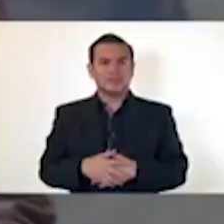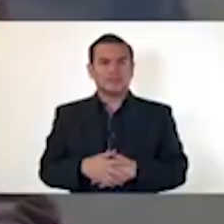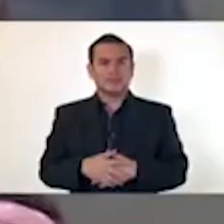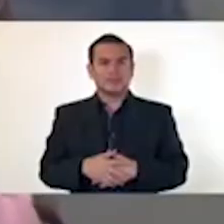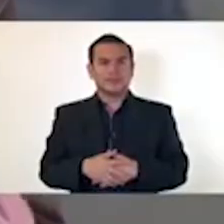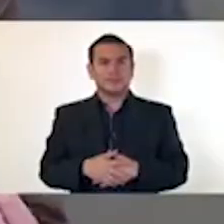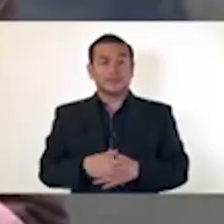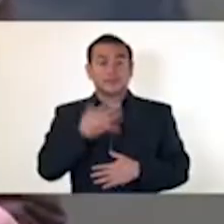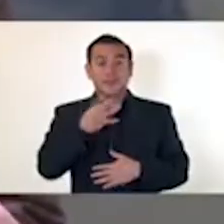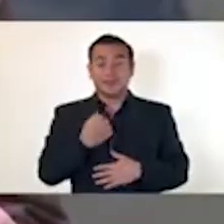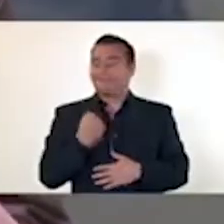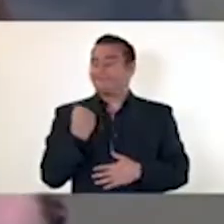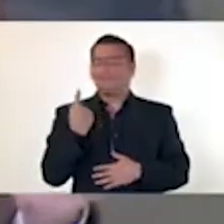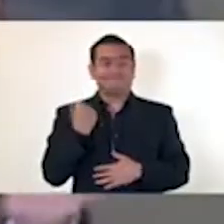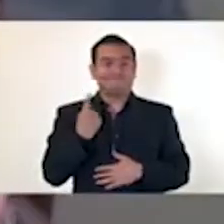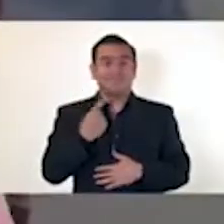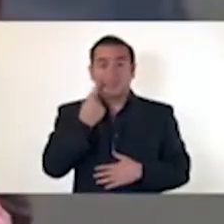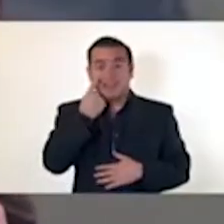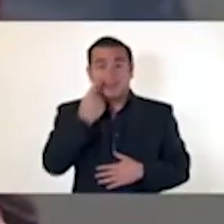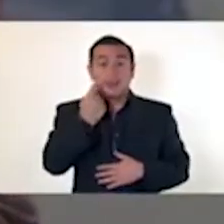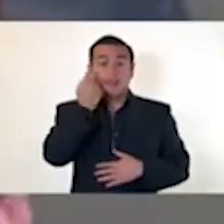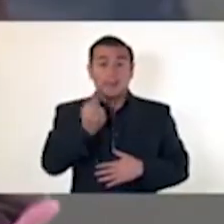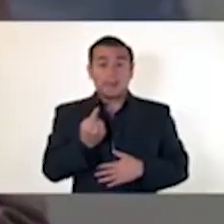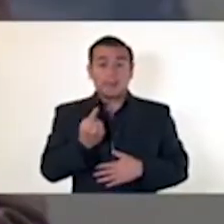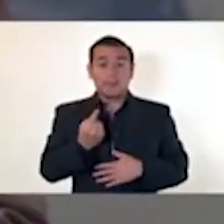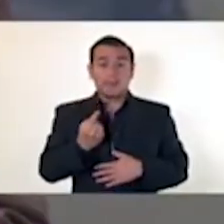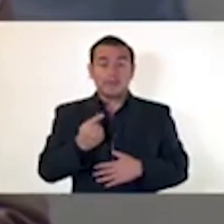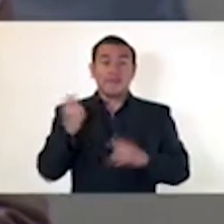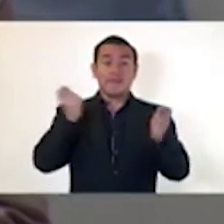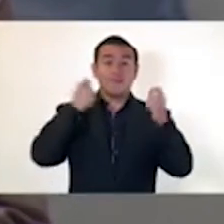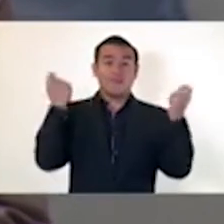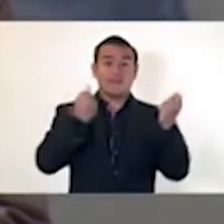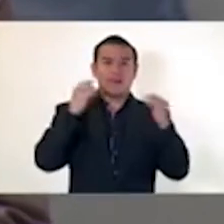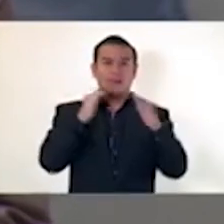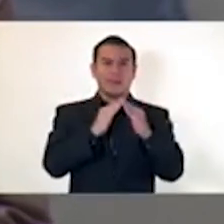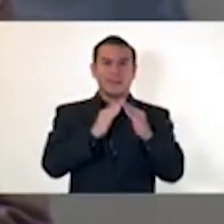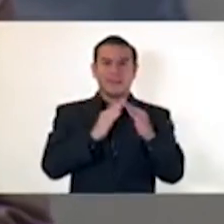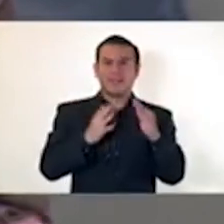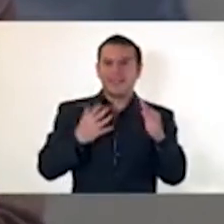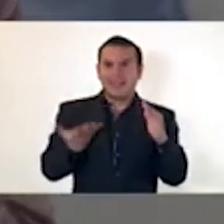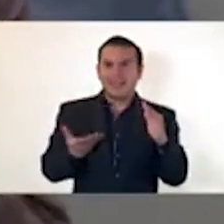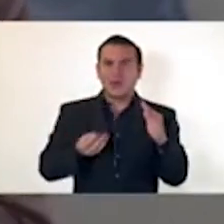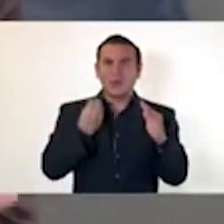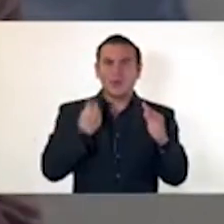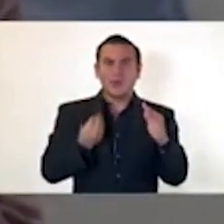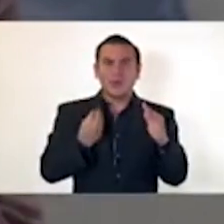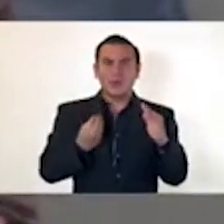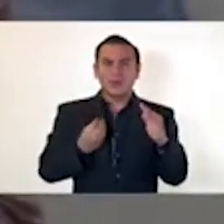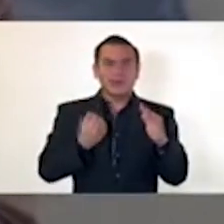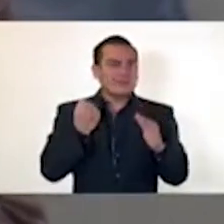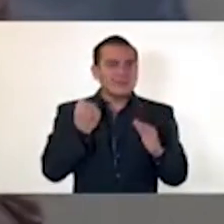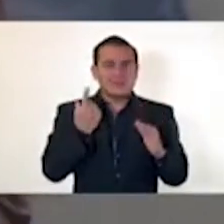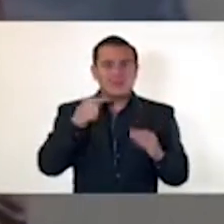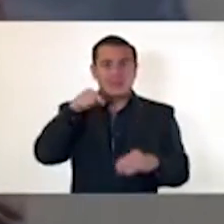y es inaudito tenemos hay gente que es una fotografía de fiestas en casas es decir no entienden lo que está